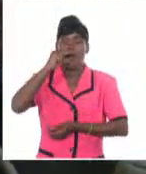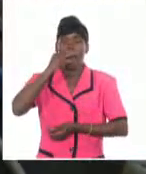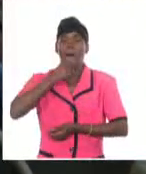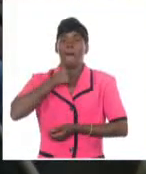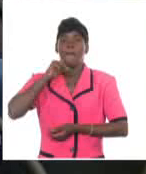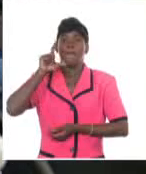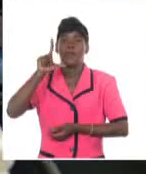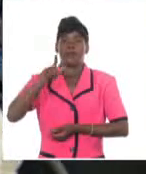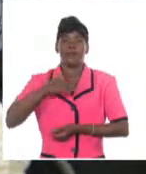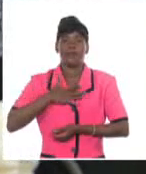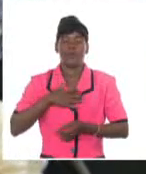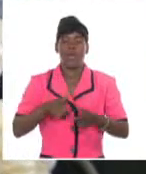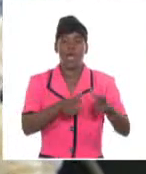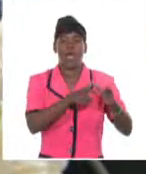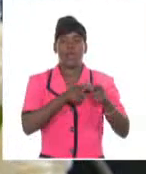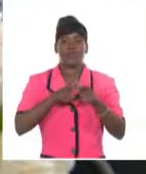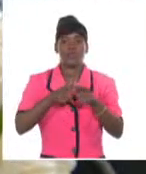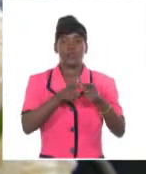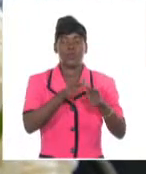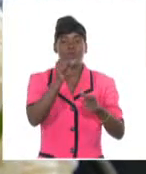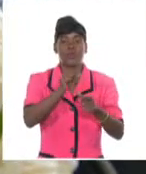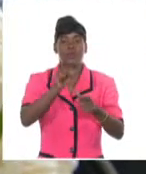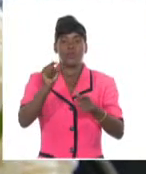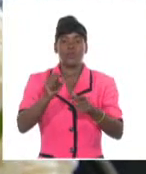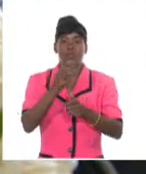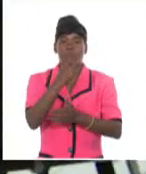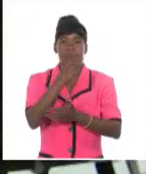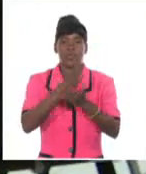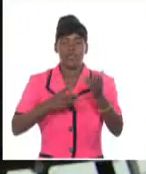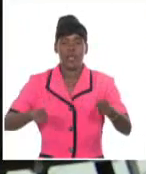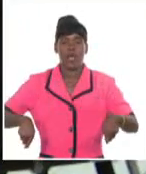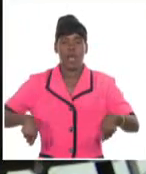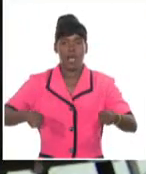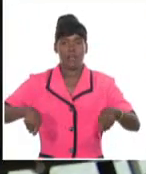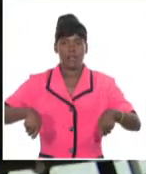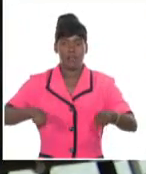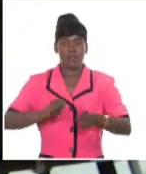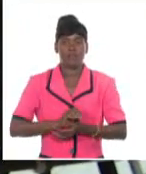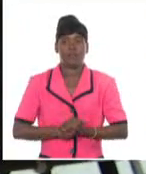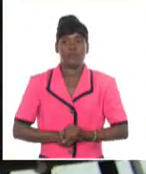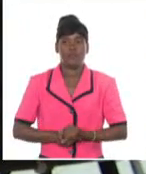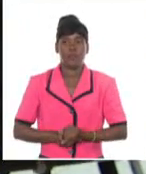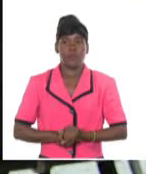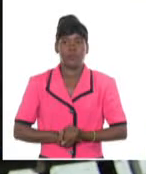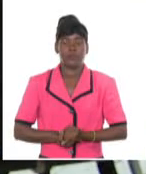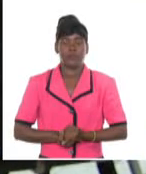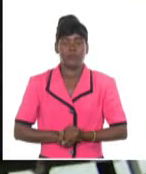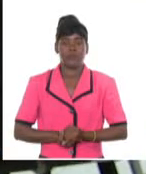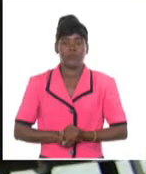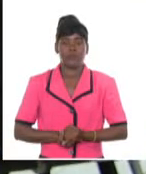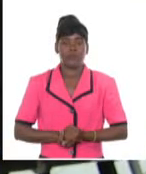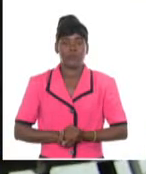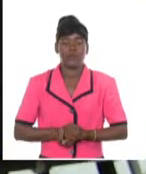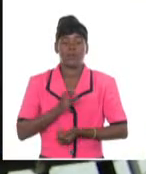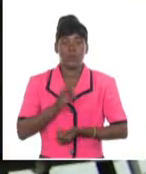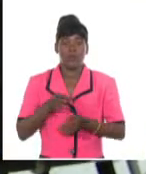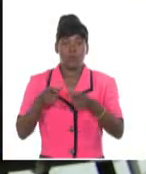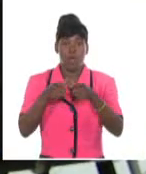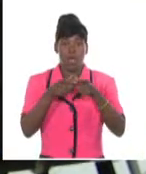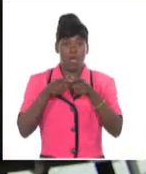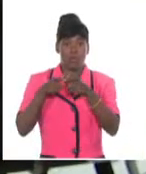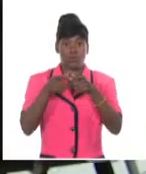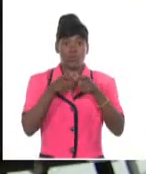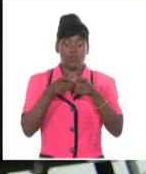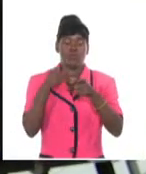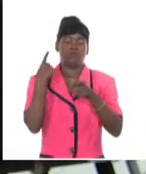de Personas con Discapacidad Físico-Motora, ACLIFIN. Después de un intenso recorrido en la organización desde su